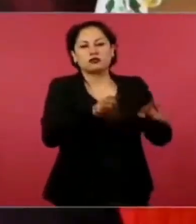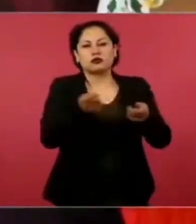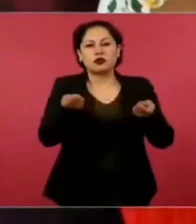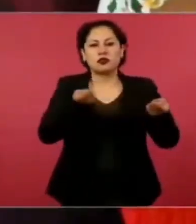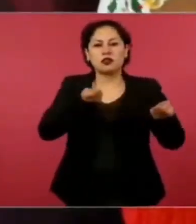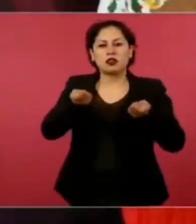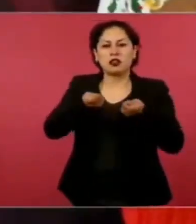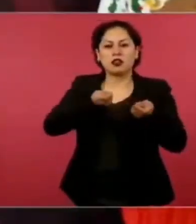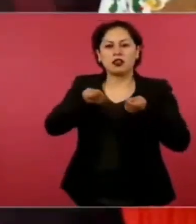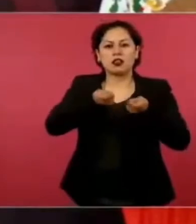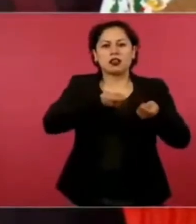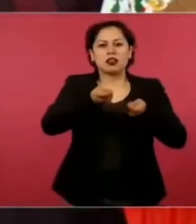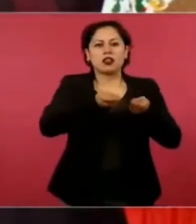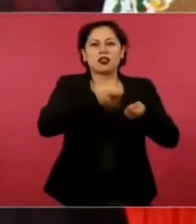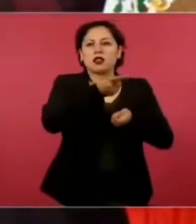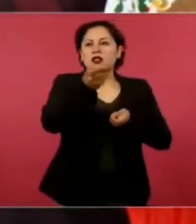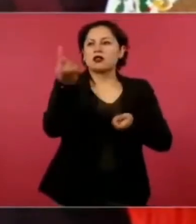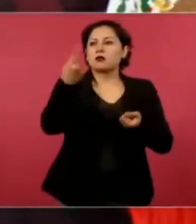electores.